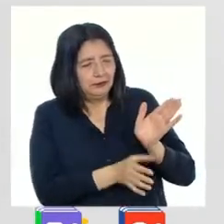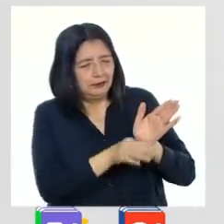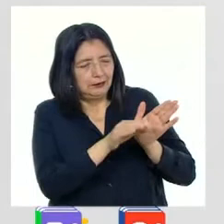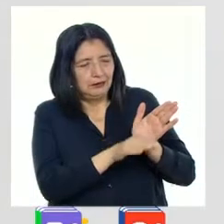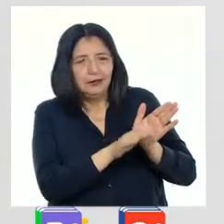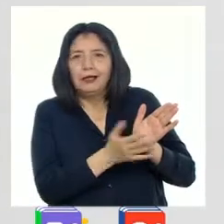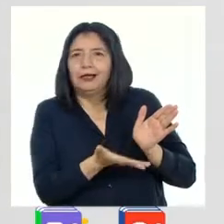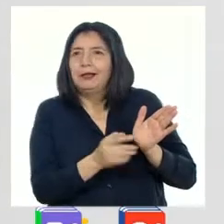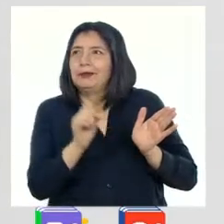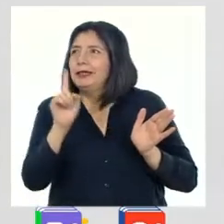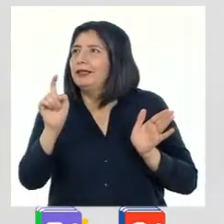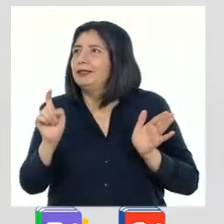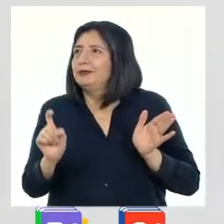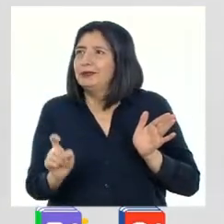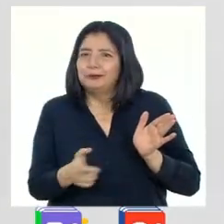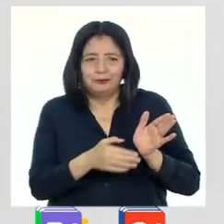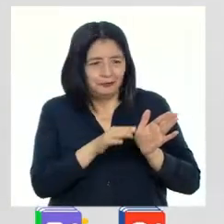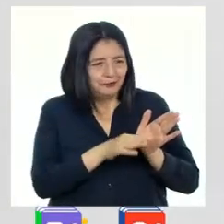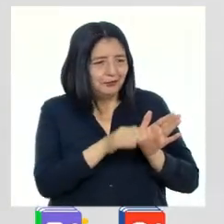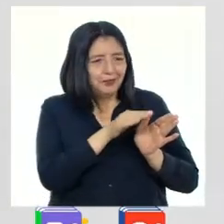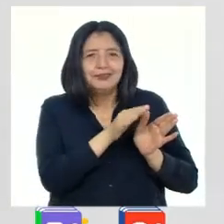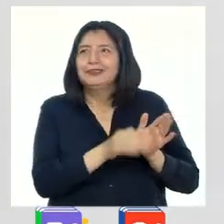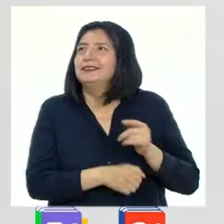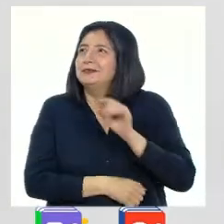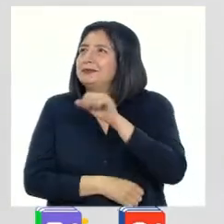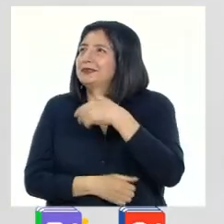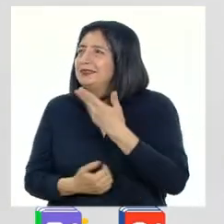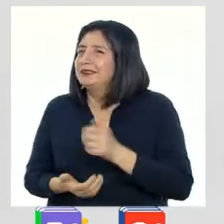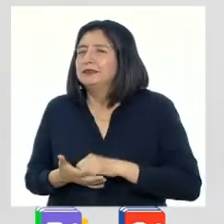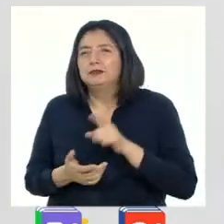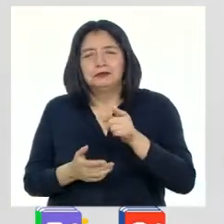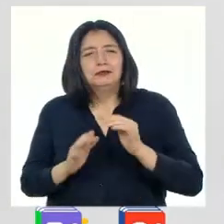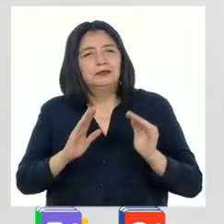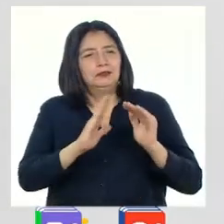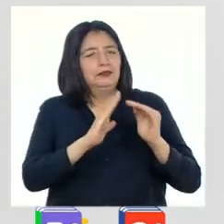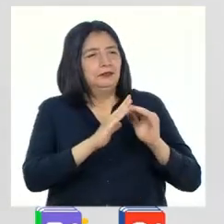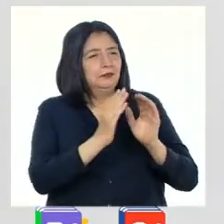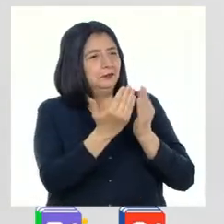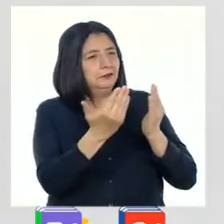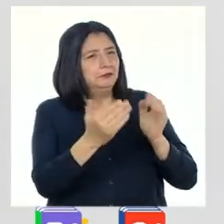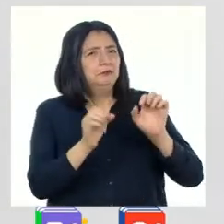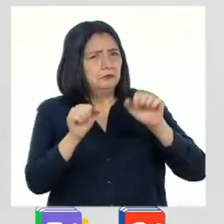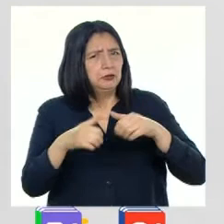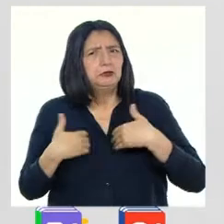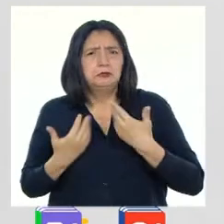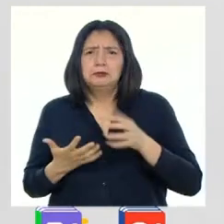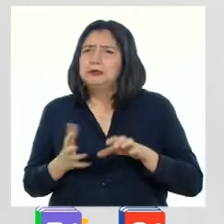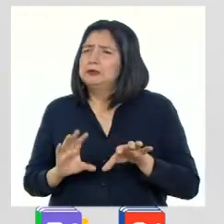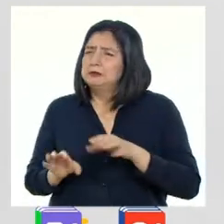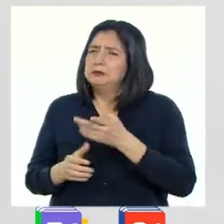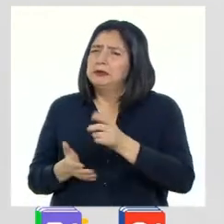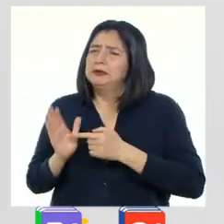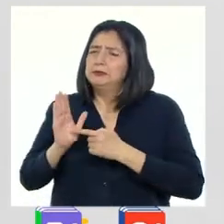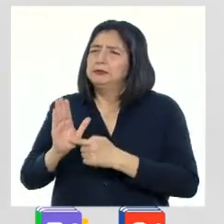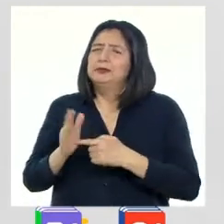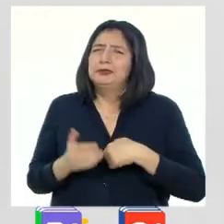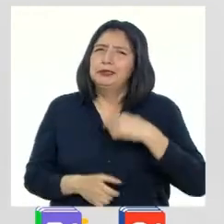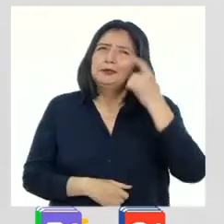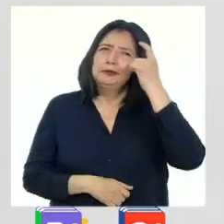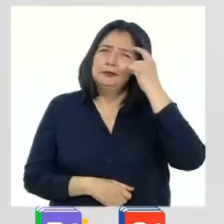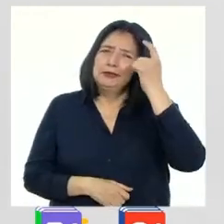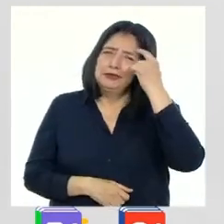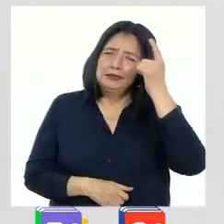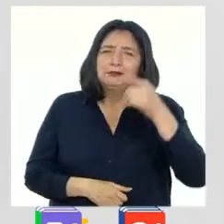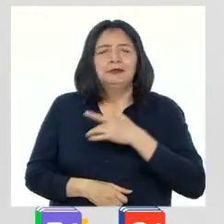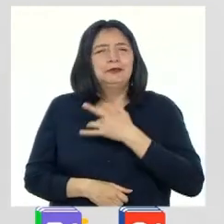preguntas del cuadro que hicimos. ¡Excelente idea! El retablo nos puede dar muchas posibilidades para expresar nuestros